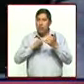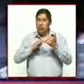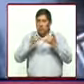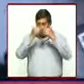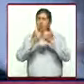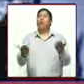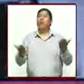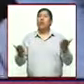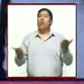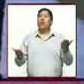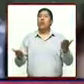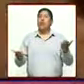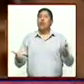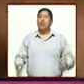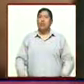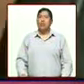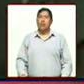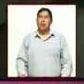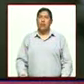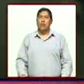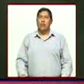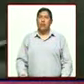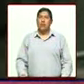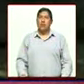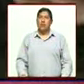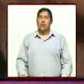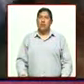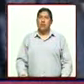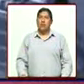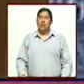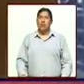lleno. Retírase, por favor.